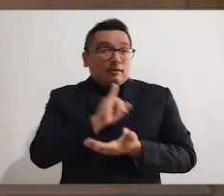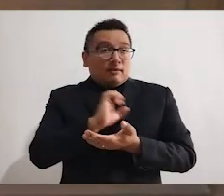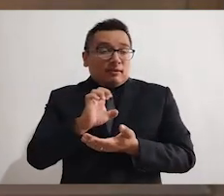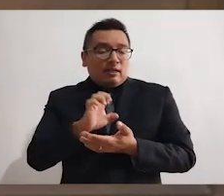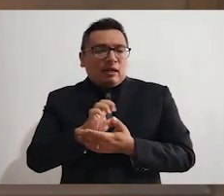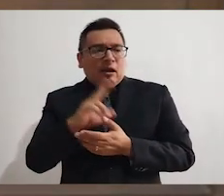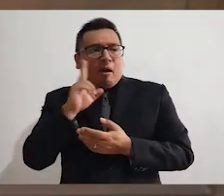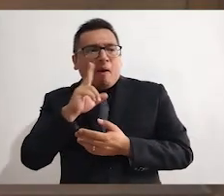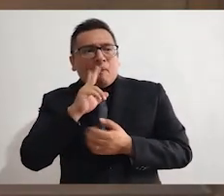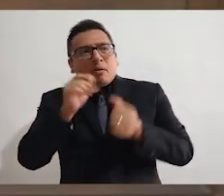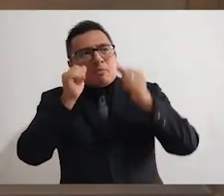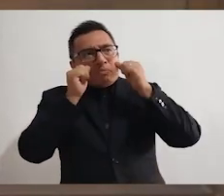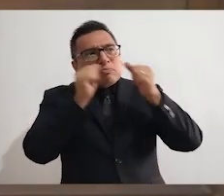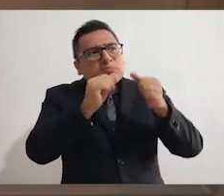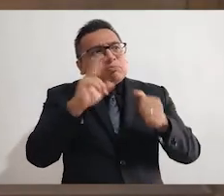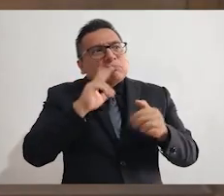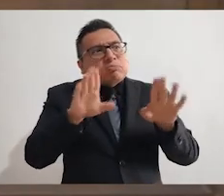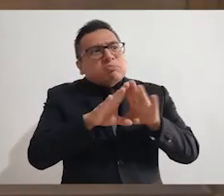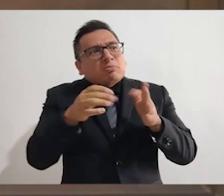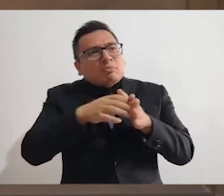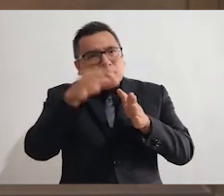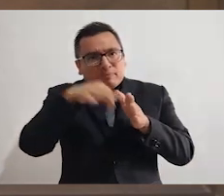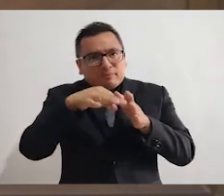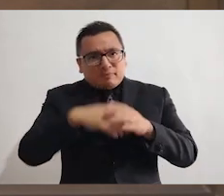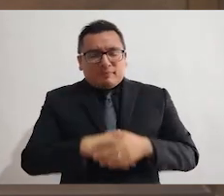interés de saber cómo votaban.